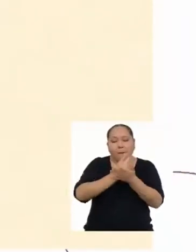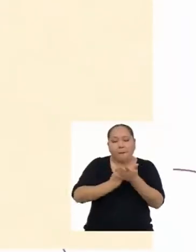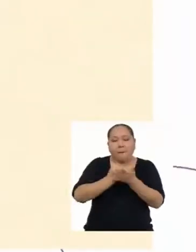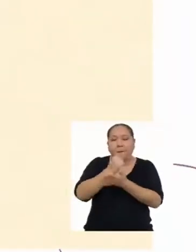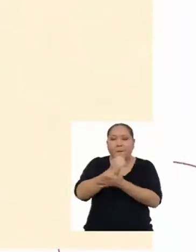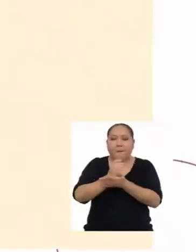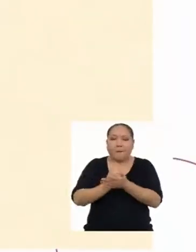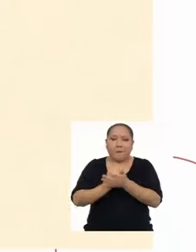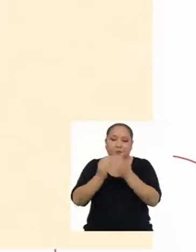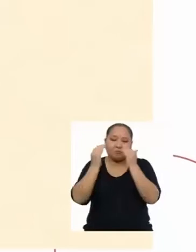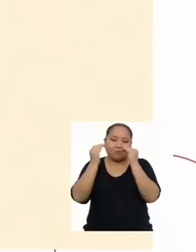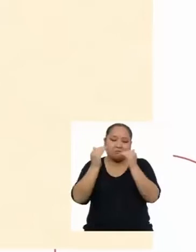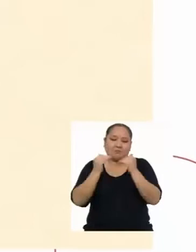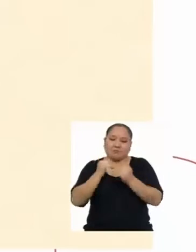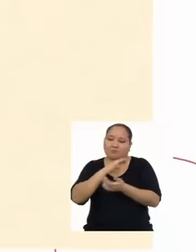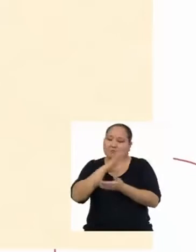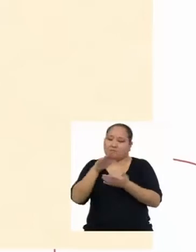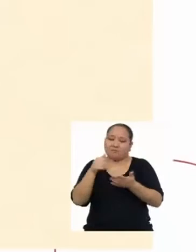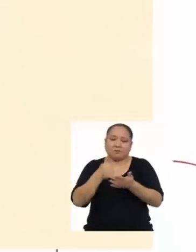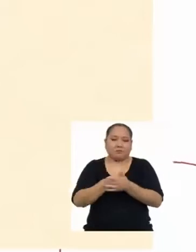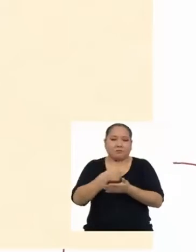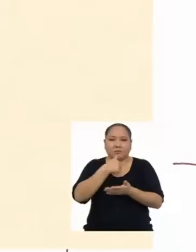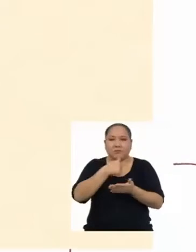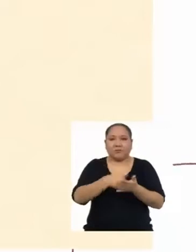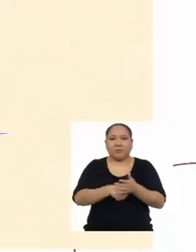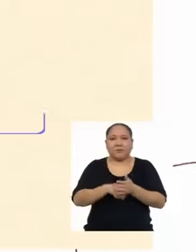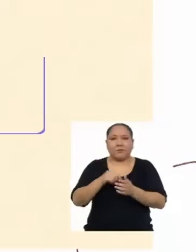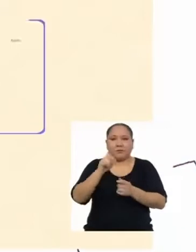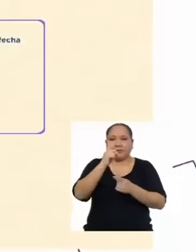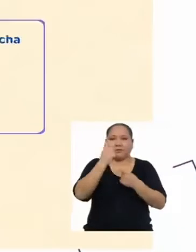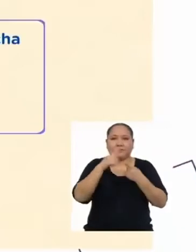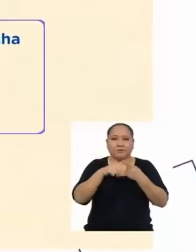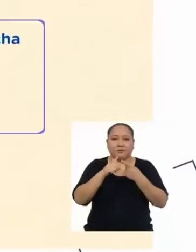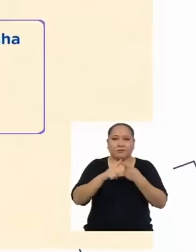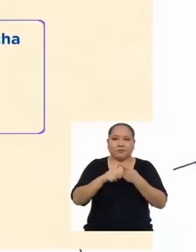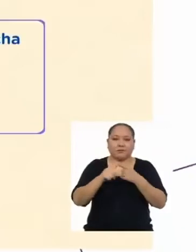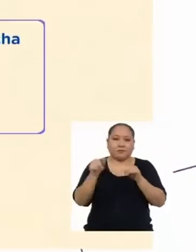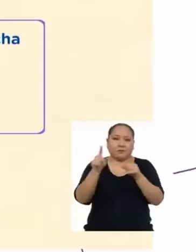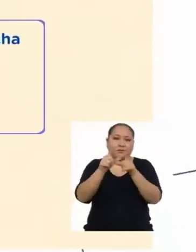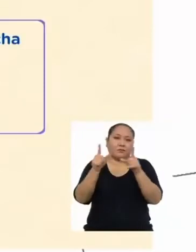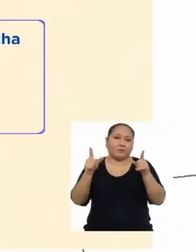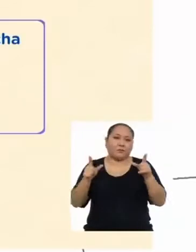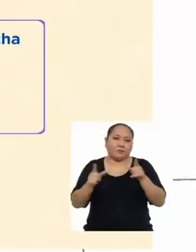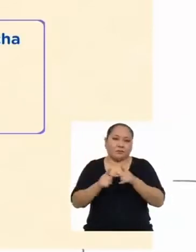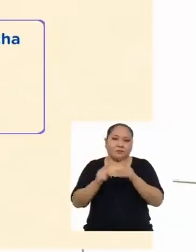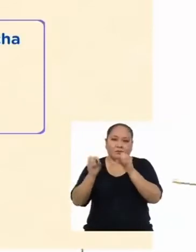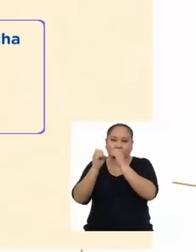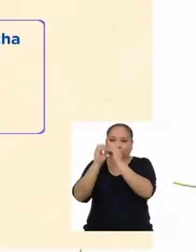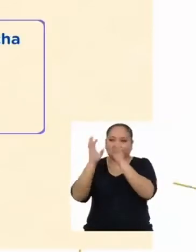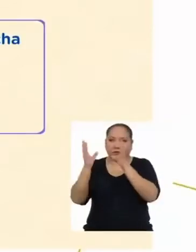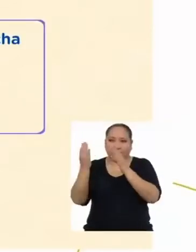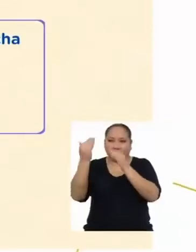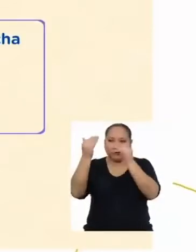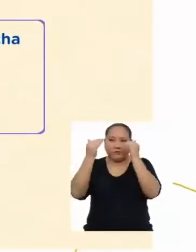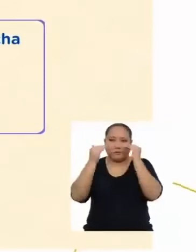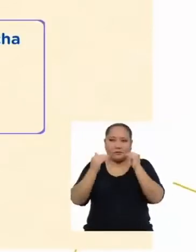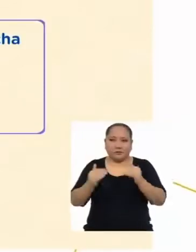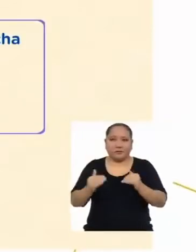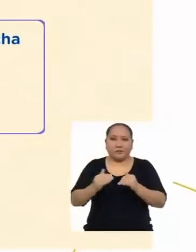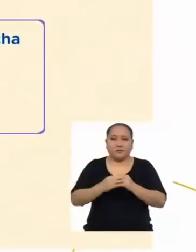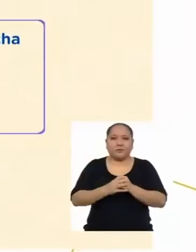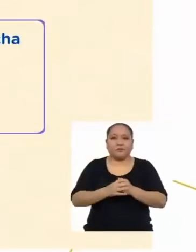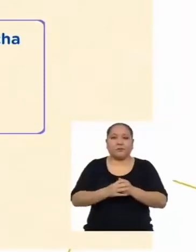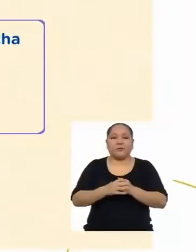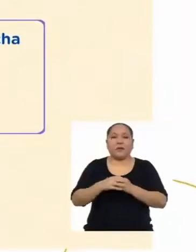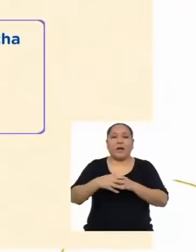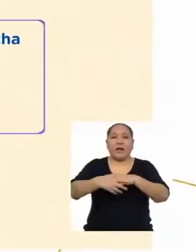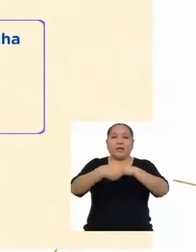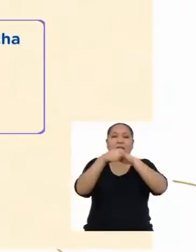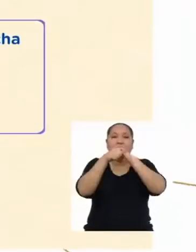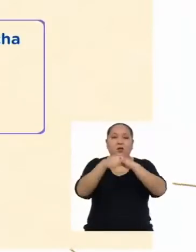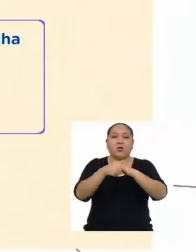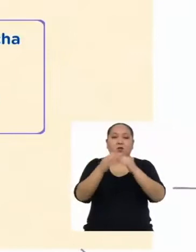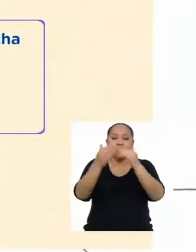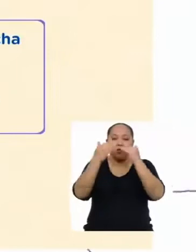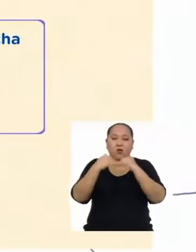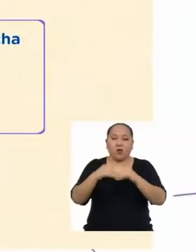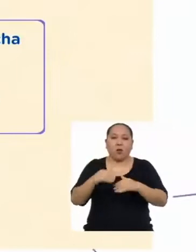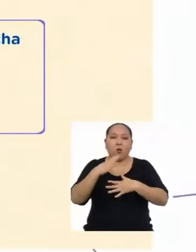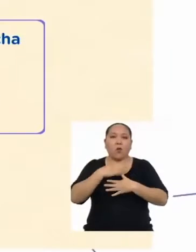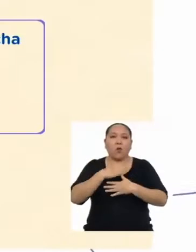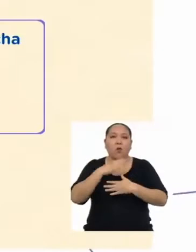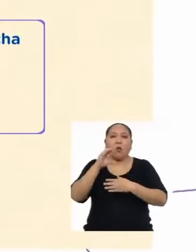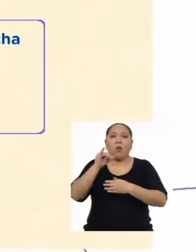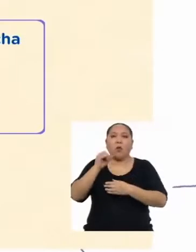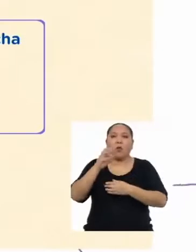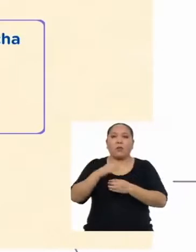en toda carta. En primer lugar, el lugar y fecha, el saludo, el cuerpo,